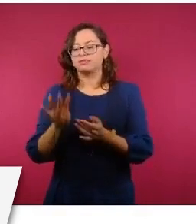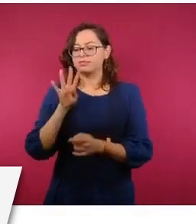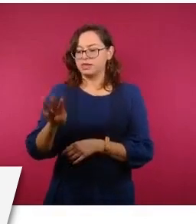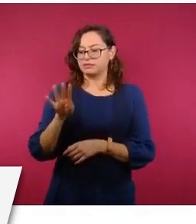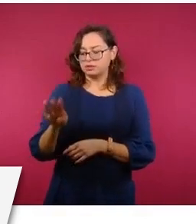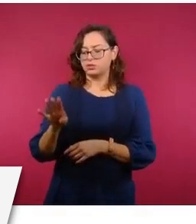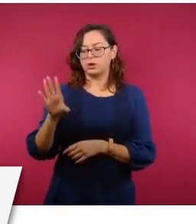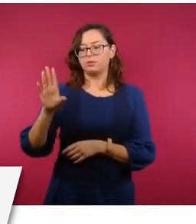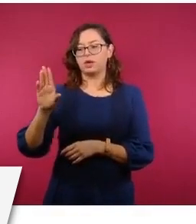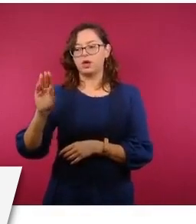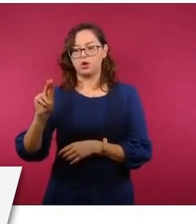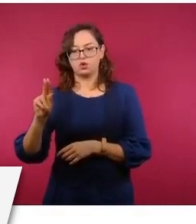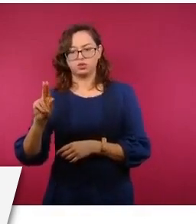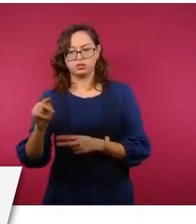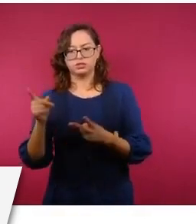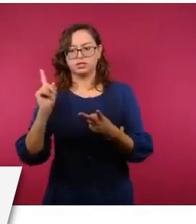premium,